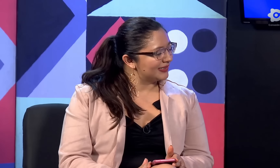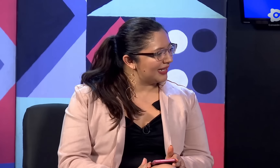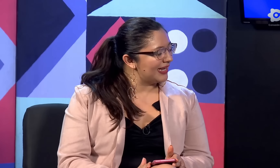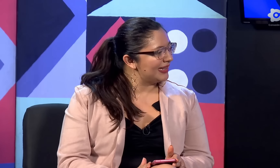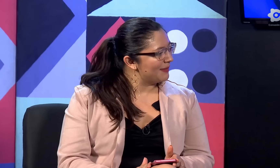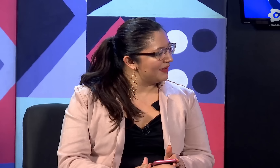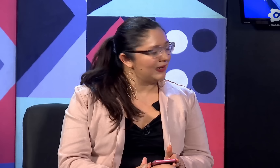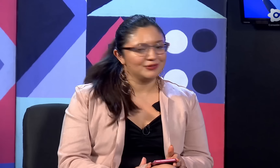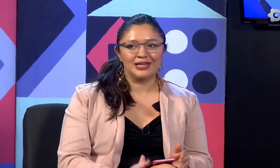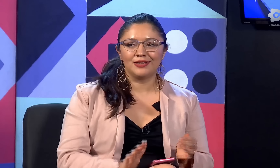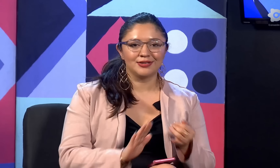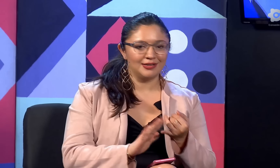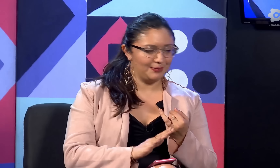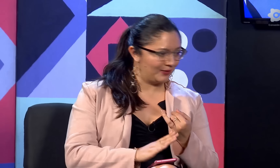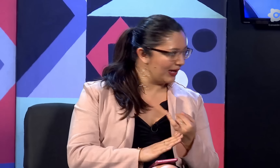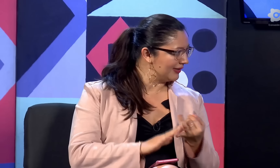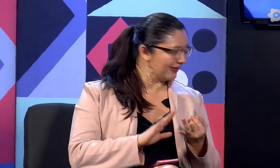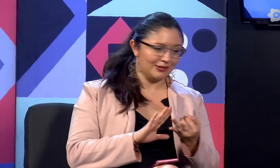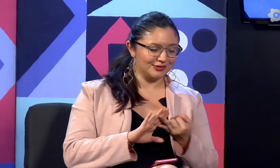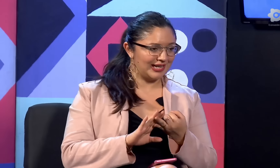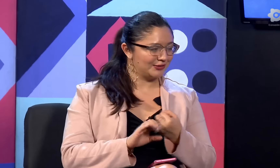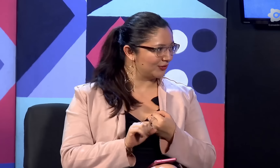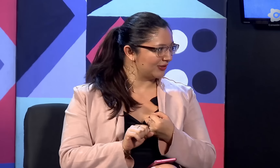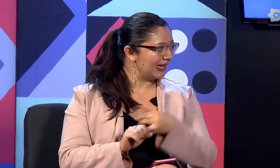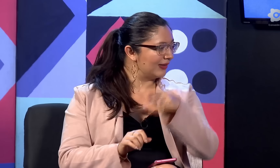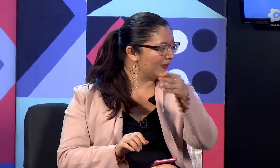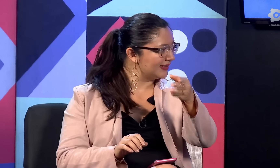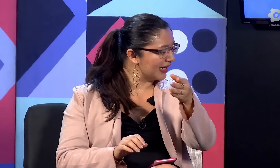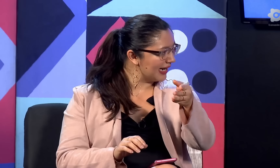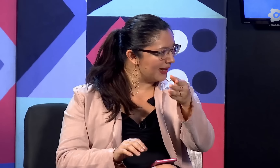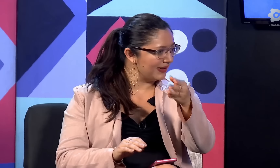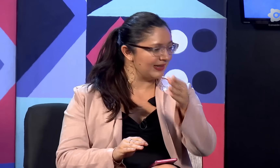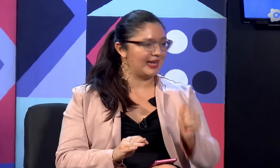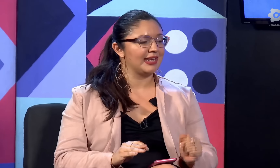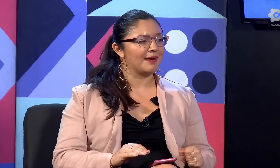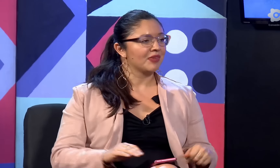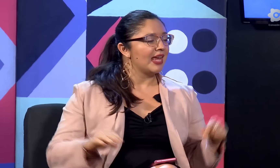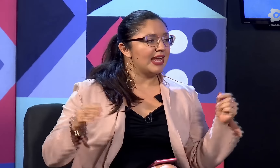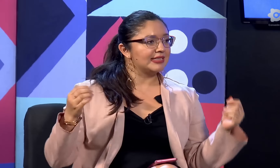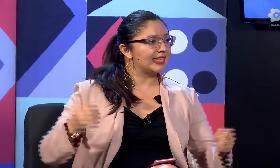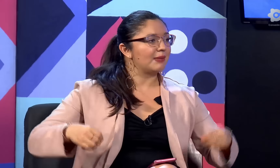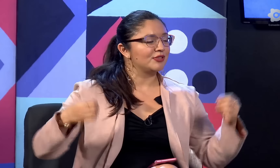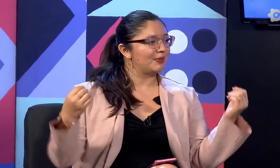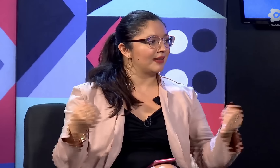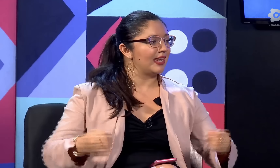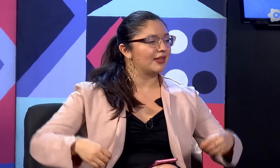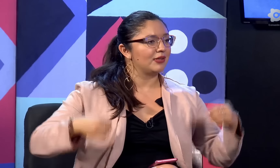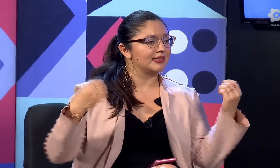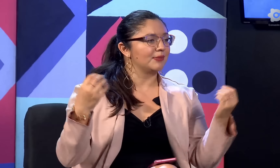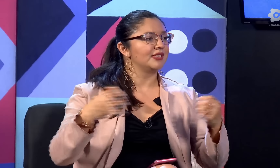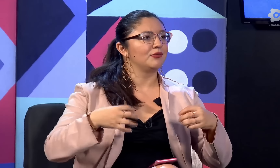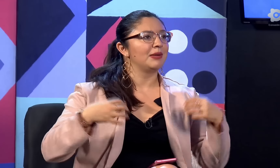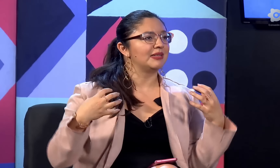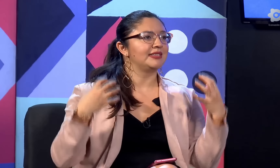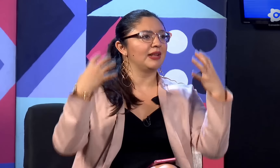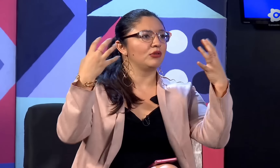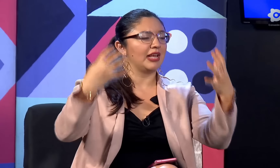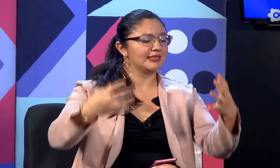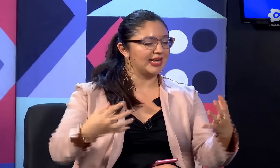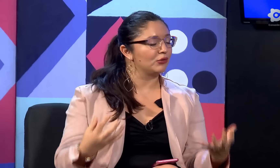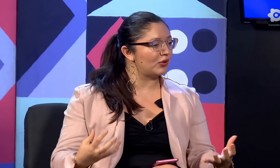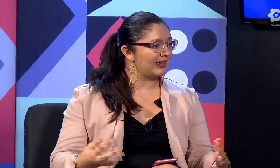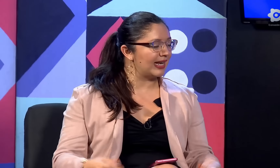intentando mezclar el tema de los derechos individuales y de los derechos sociales. Lo dice claramente ella. Estamos perdiendo y estamos en una